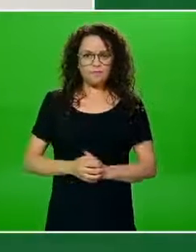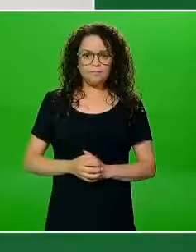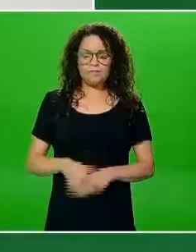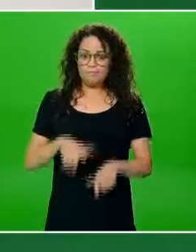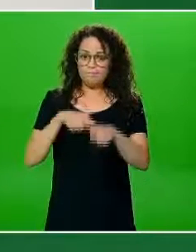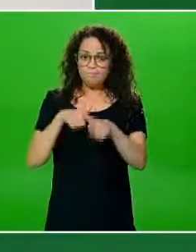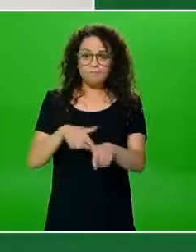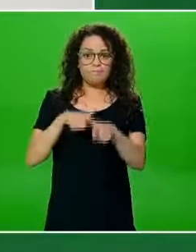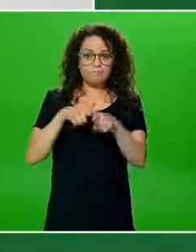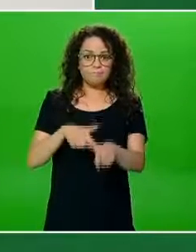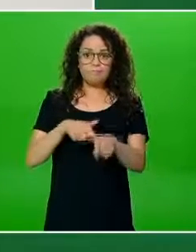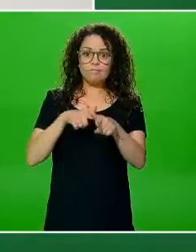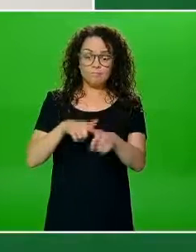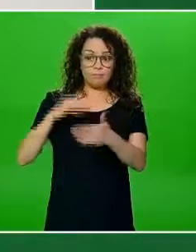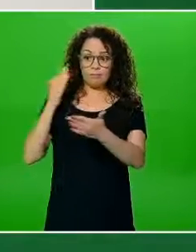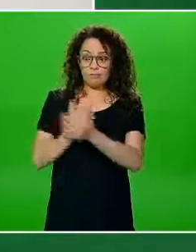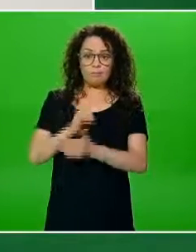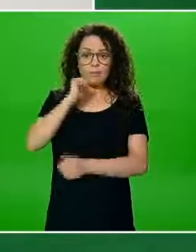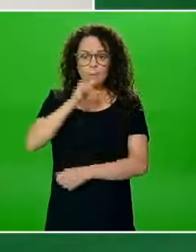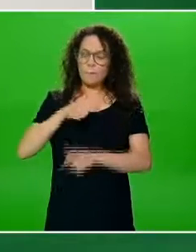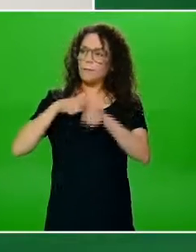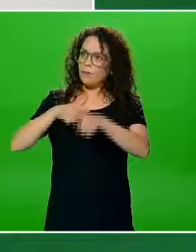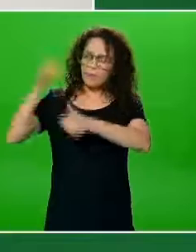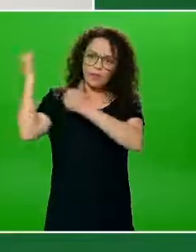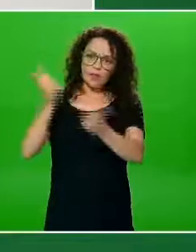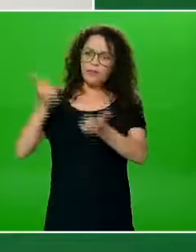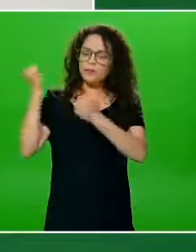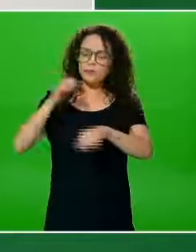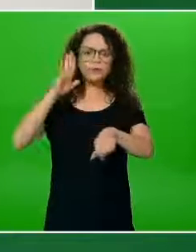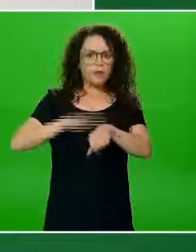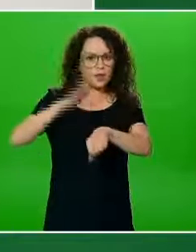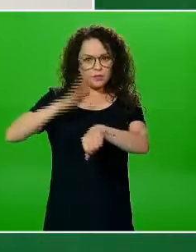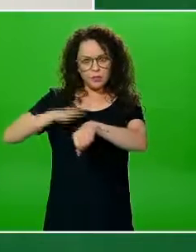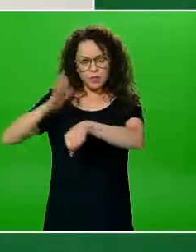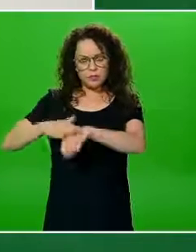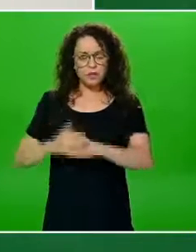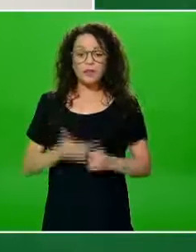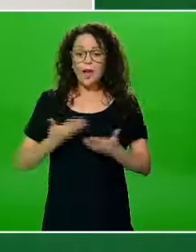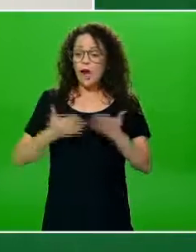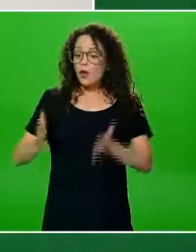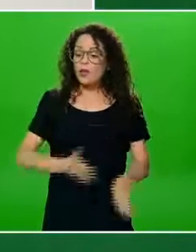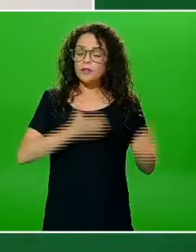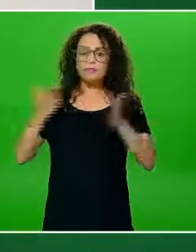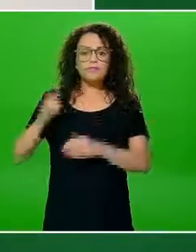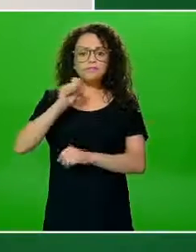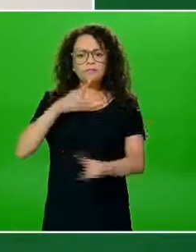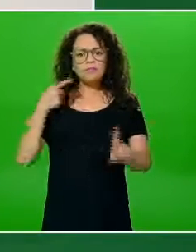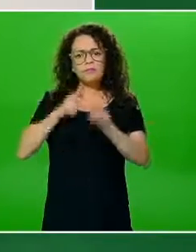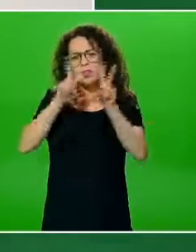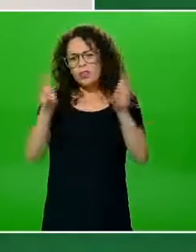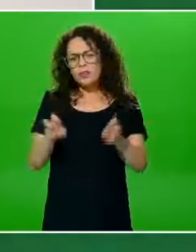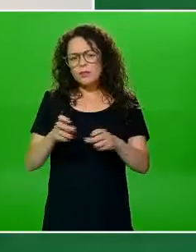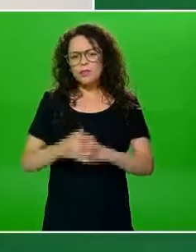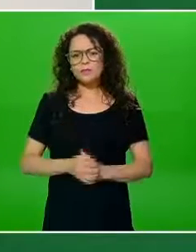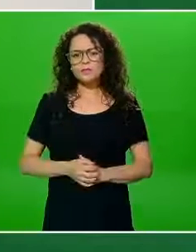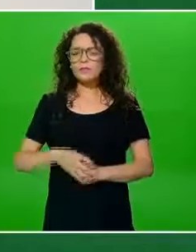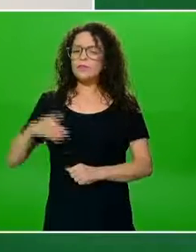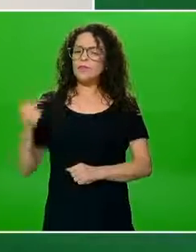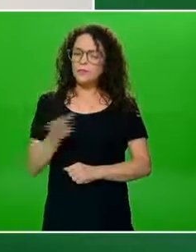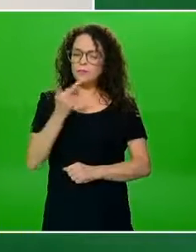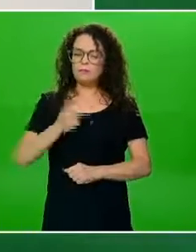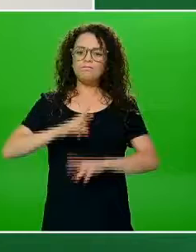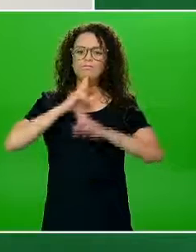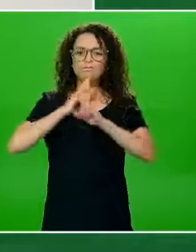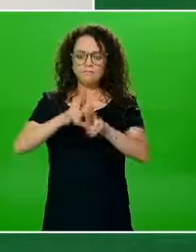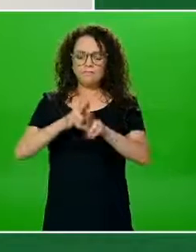manera ininterrumpida, pues continúan llegando. Pasaríamos entonces al componente de preguntas y